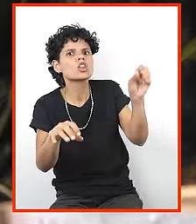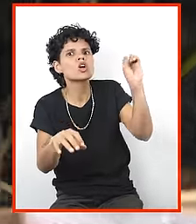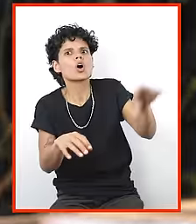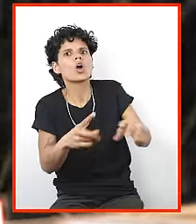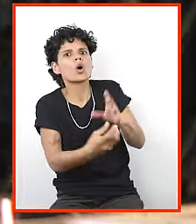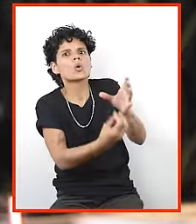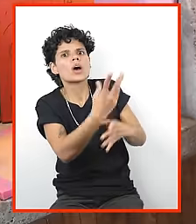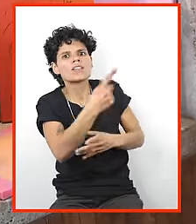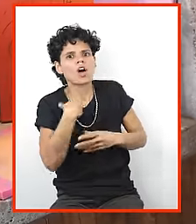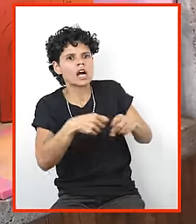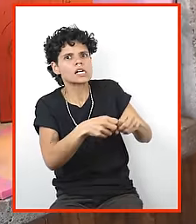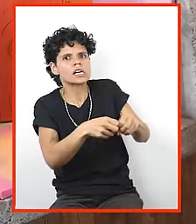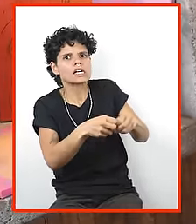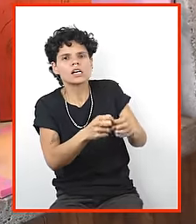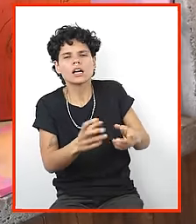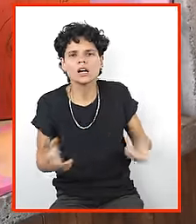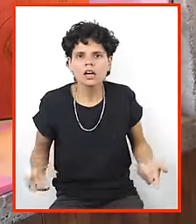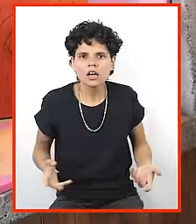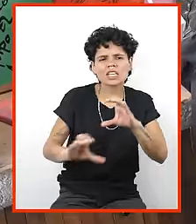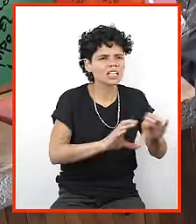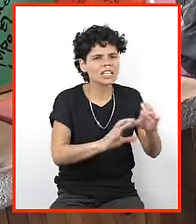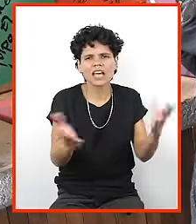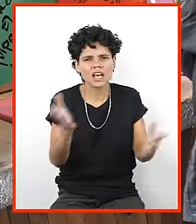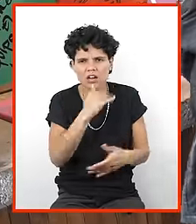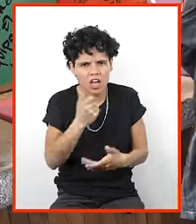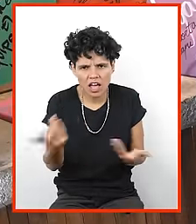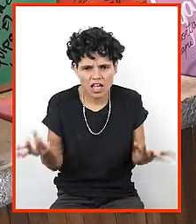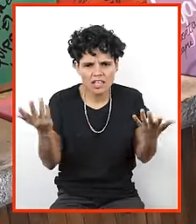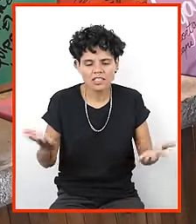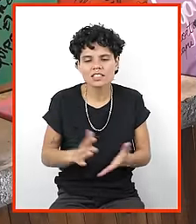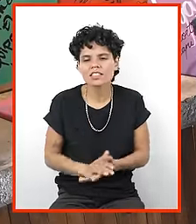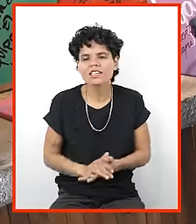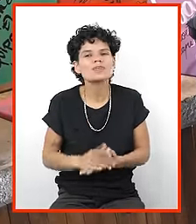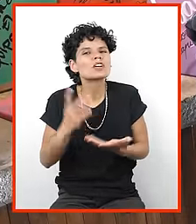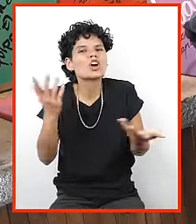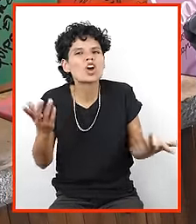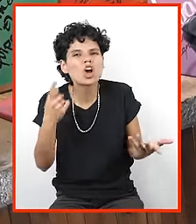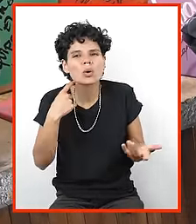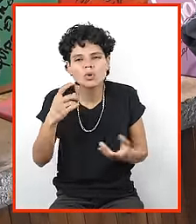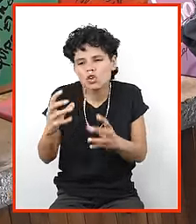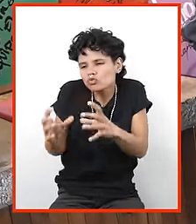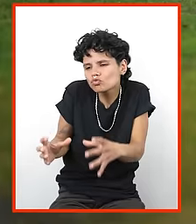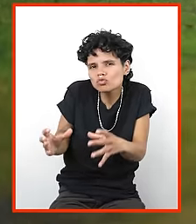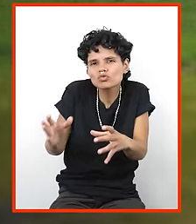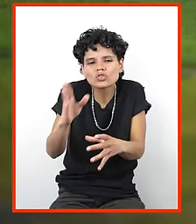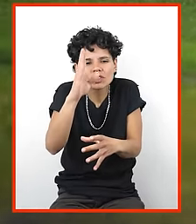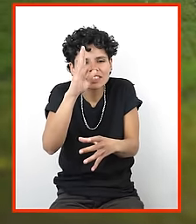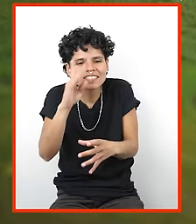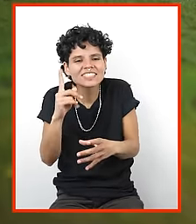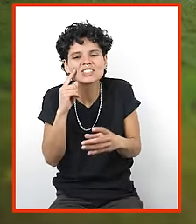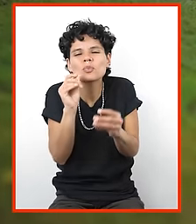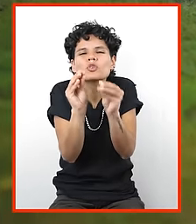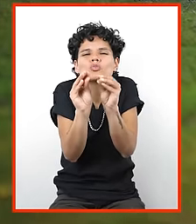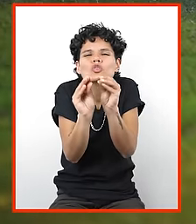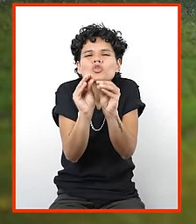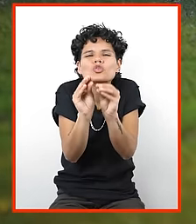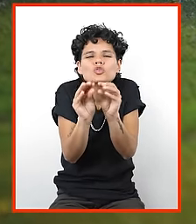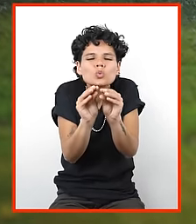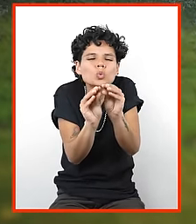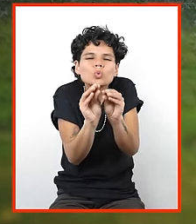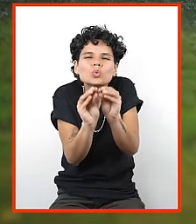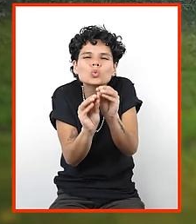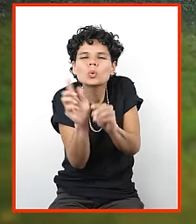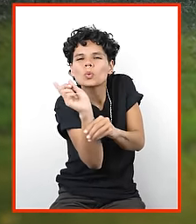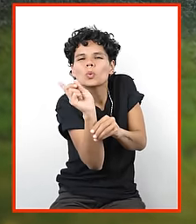fue a buscarle el nuevo. No se lo quería dar a la uva. La uva se lo lleva. Se lo lleva. Pero el hueso es más grande que ella. Pero míralo, muy rico, es un